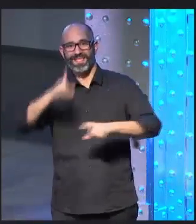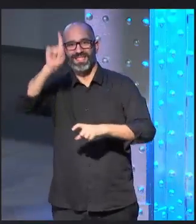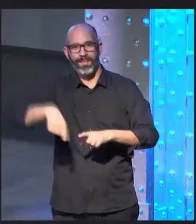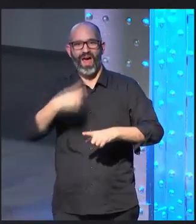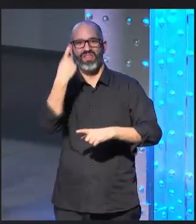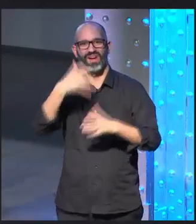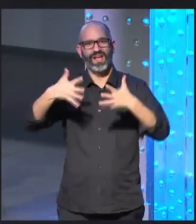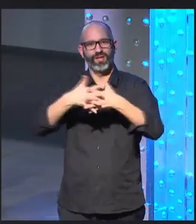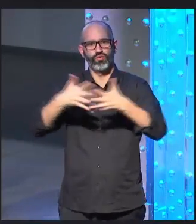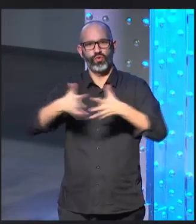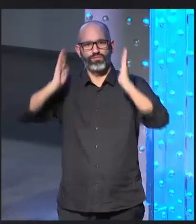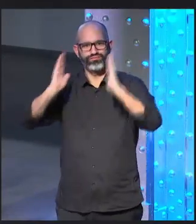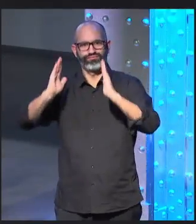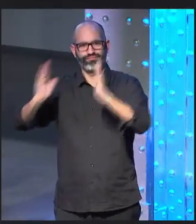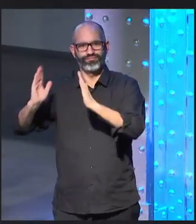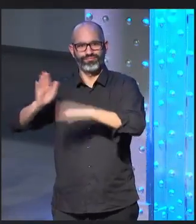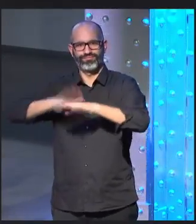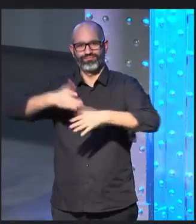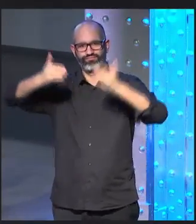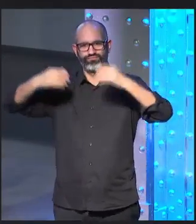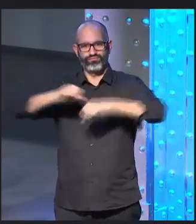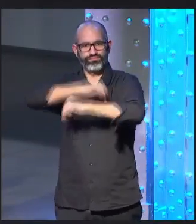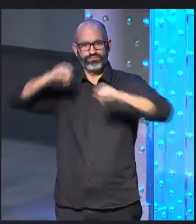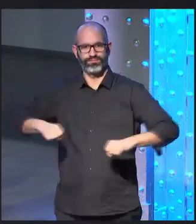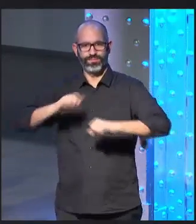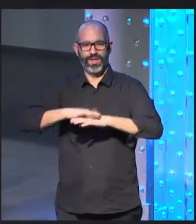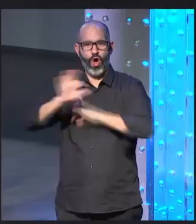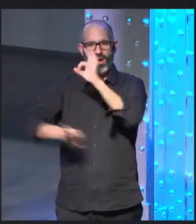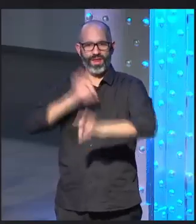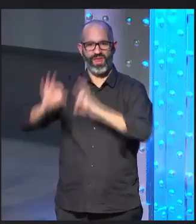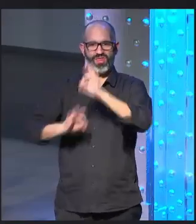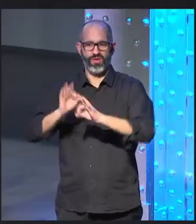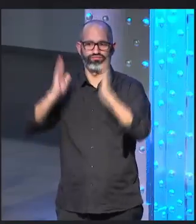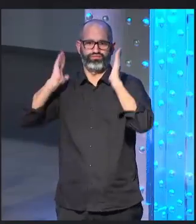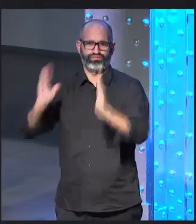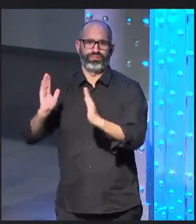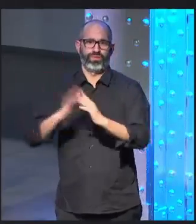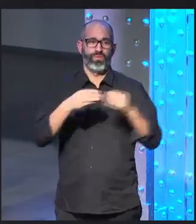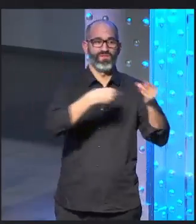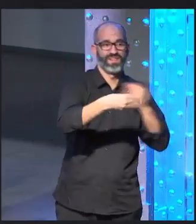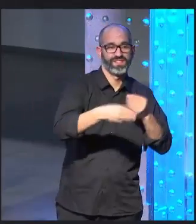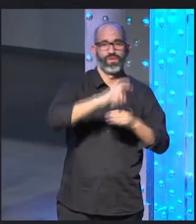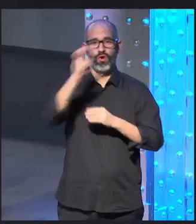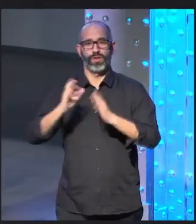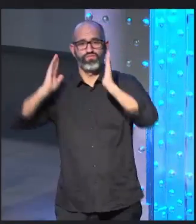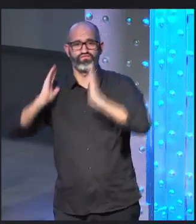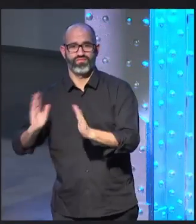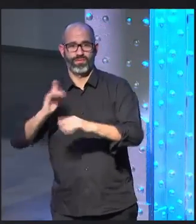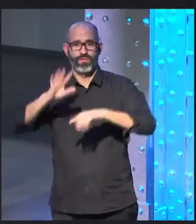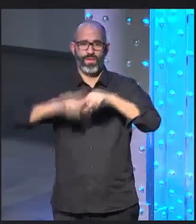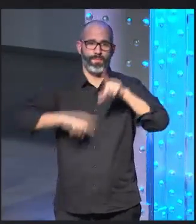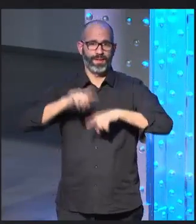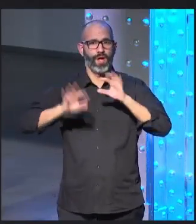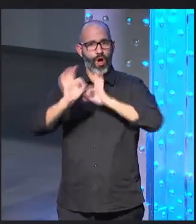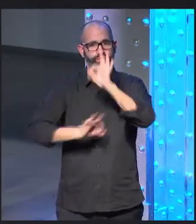implican estructuras rígidas que se tienen que meter en una organización con todo lo que implica eso y todo lo que implica pues una